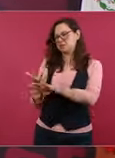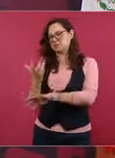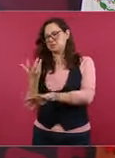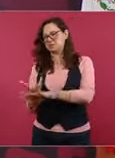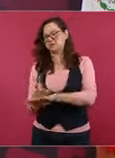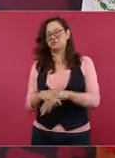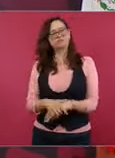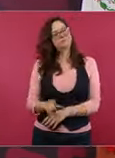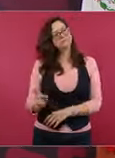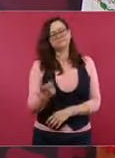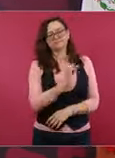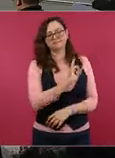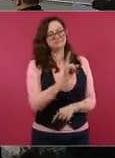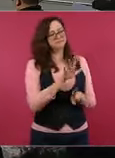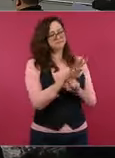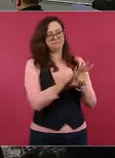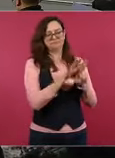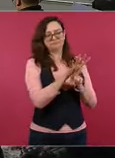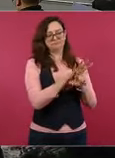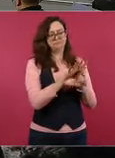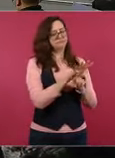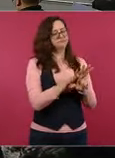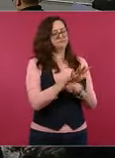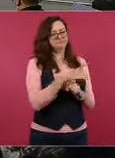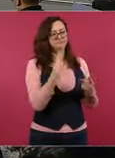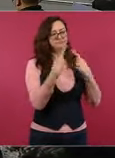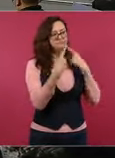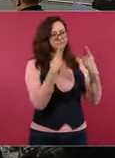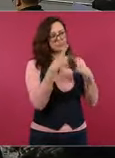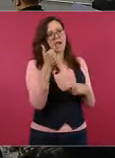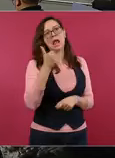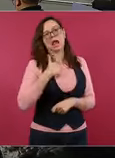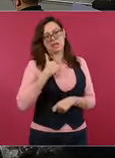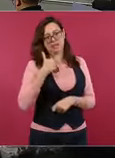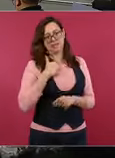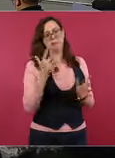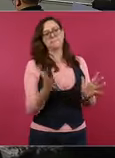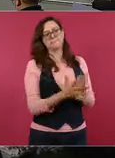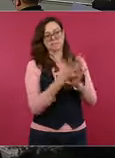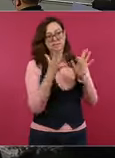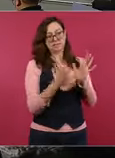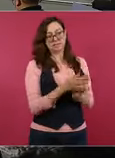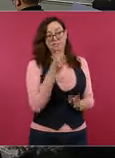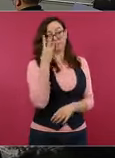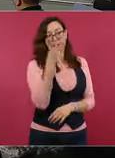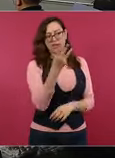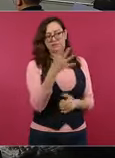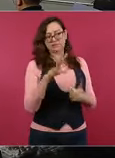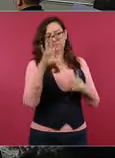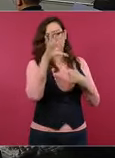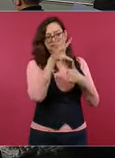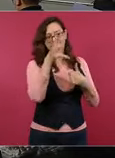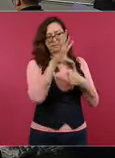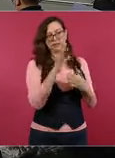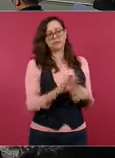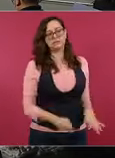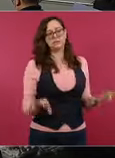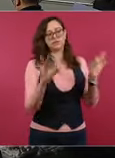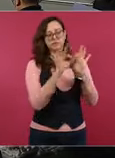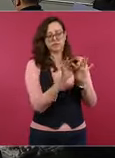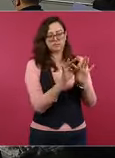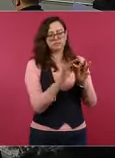Nosotros lo convencimos de que era importante que participaran los tres países